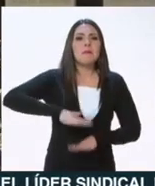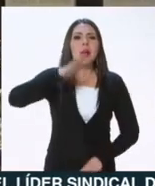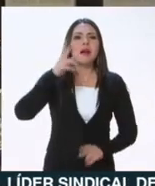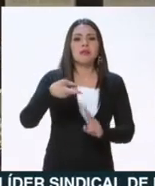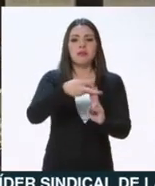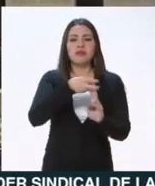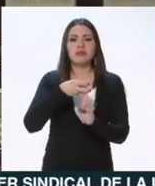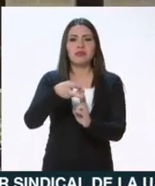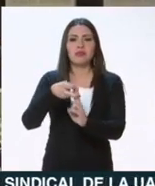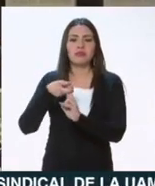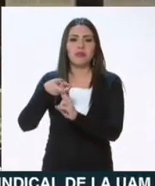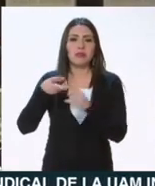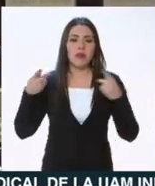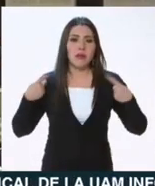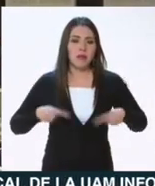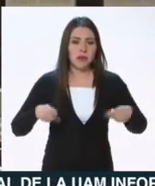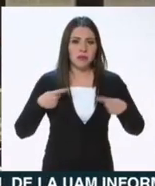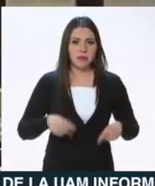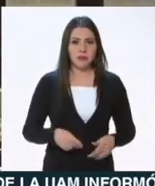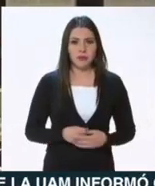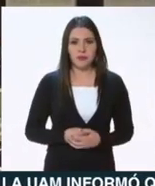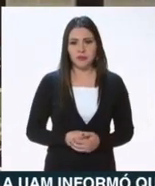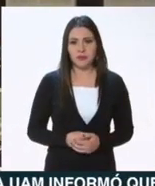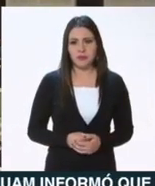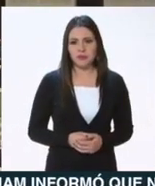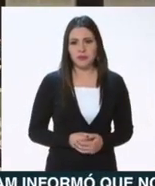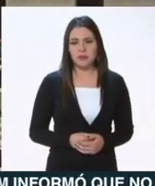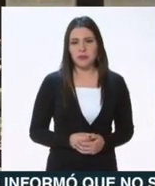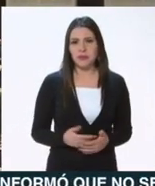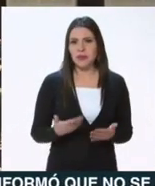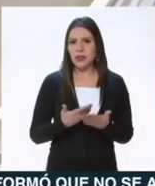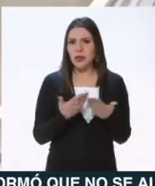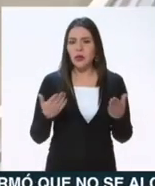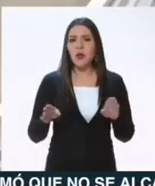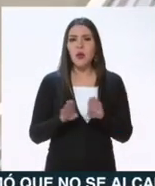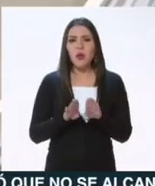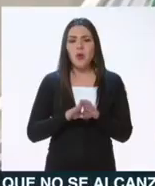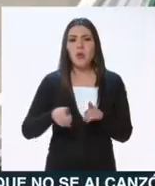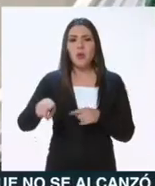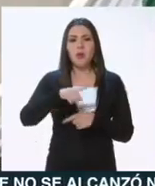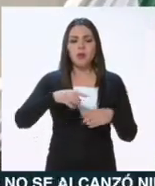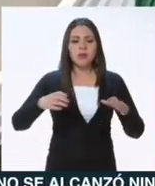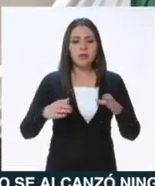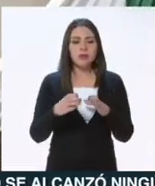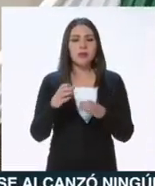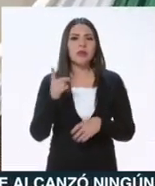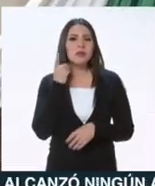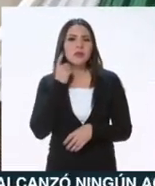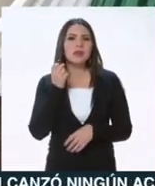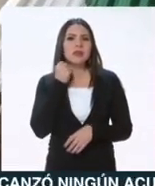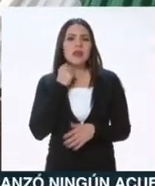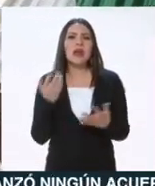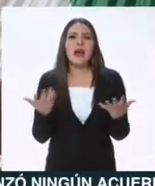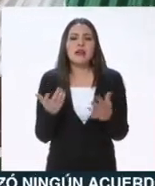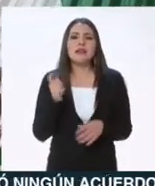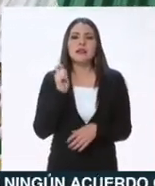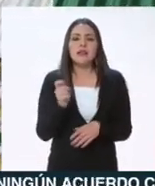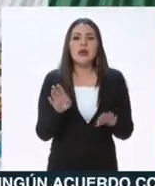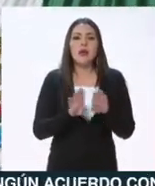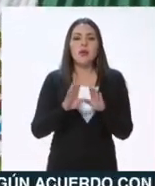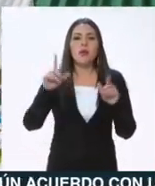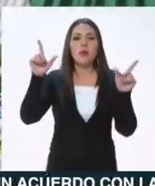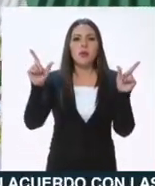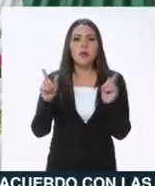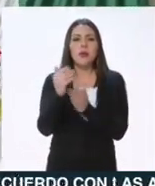Isabel, ¿qué se debe hacer a nivel legislativo para combatir el delito del secuestro? ¿Se está pensando